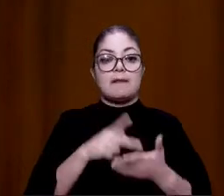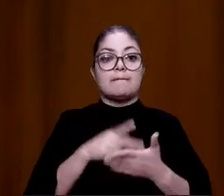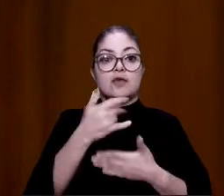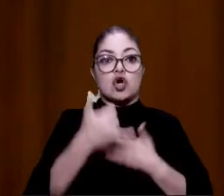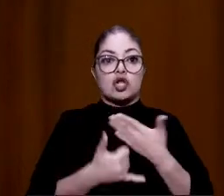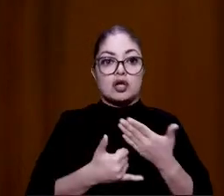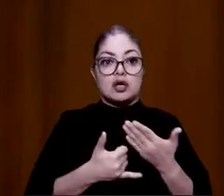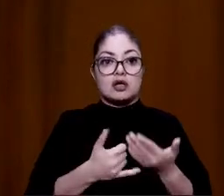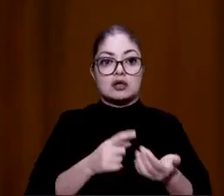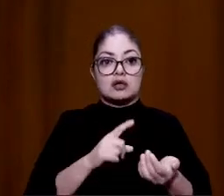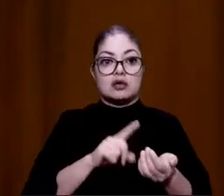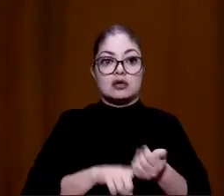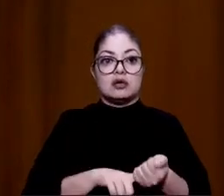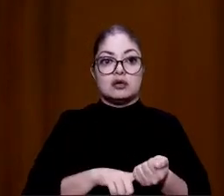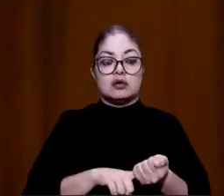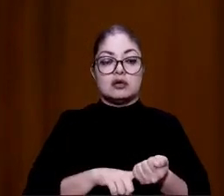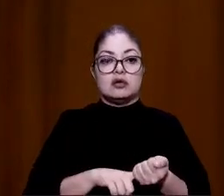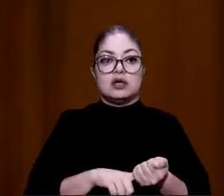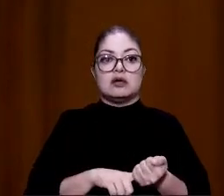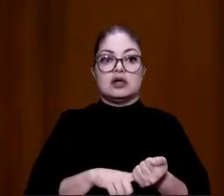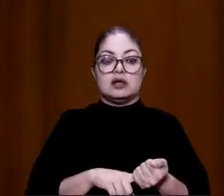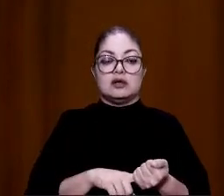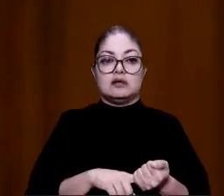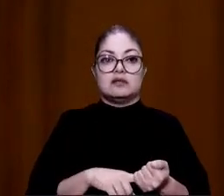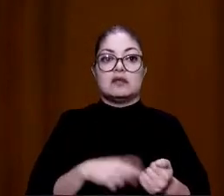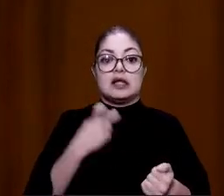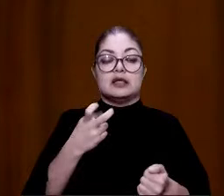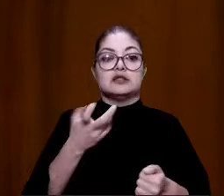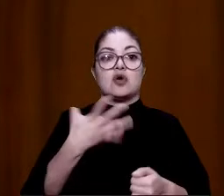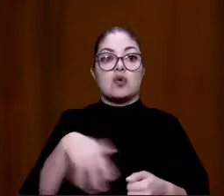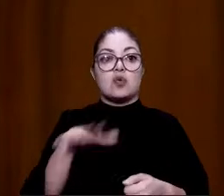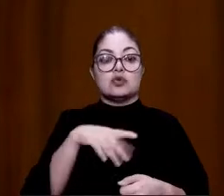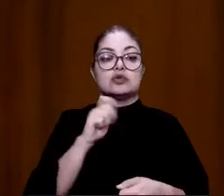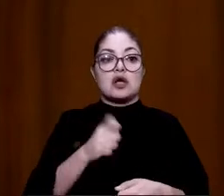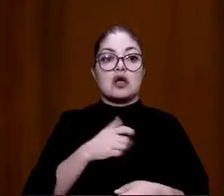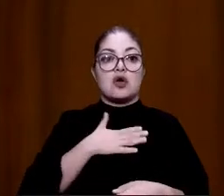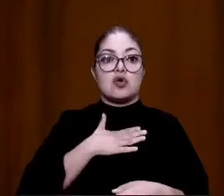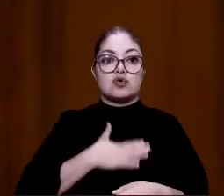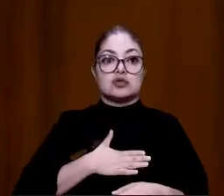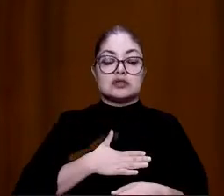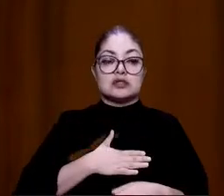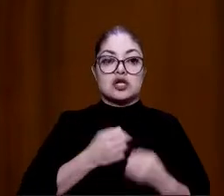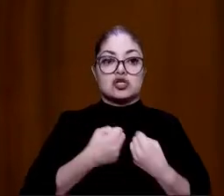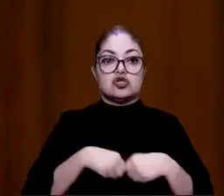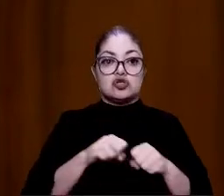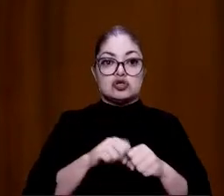integración metropolitana con la Ciudad de México y que busca justicia social.